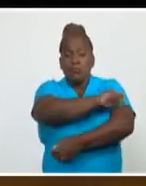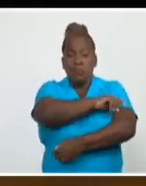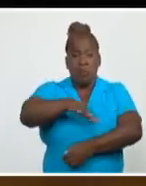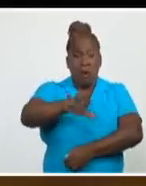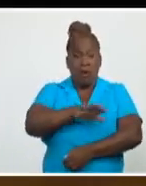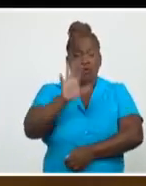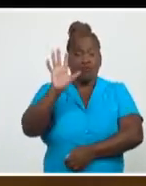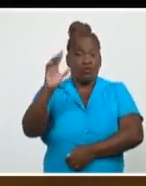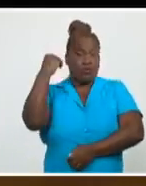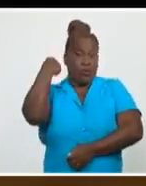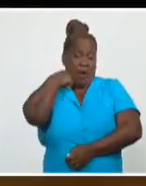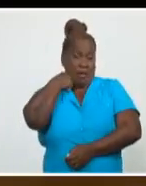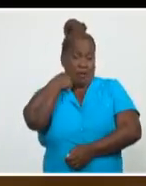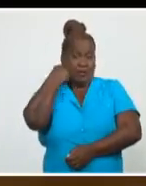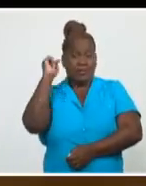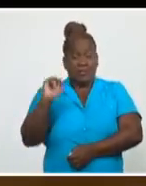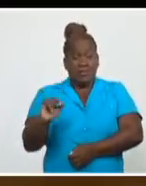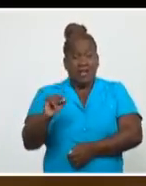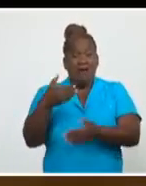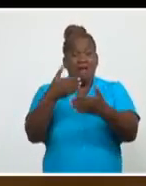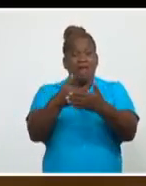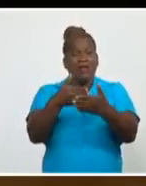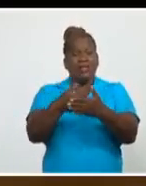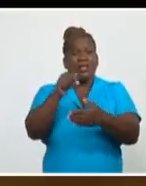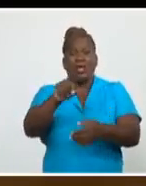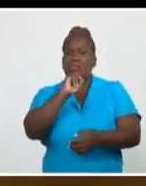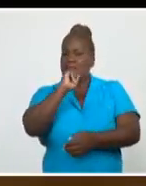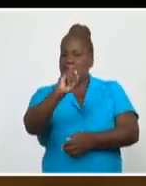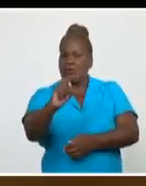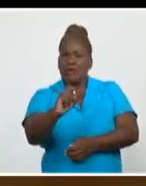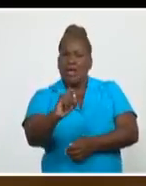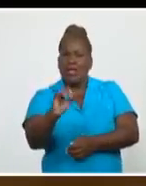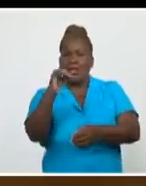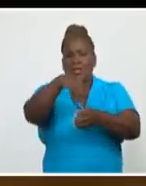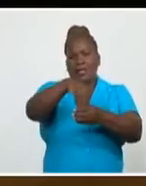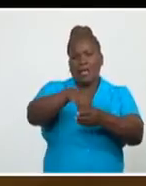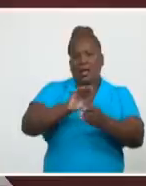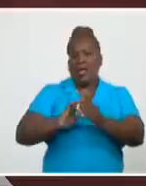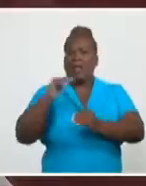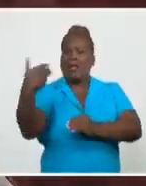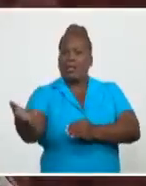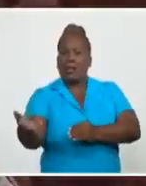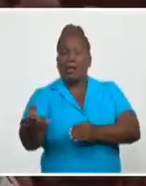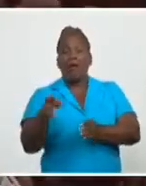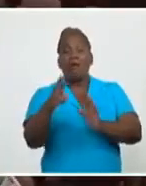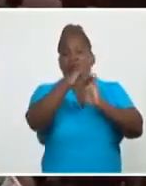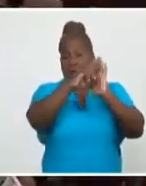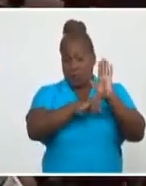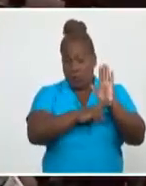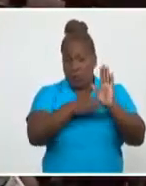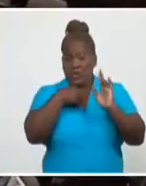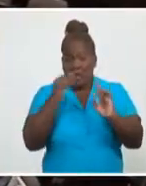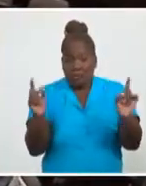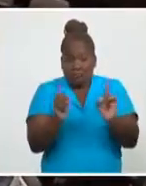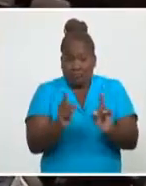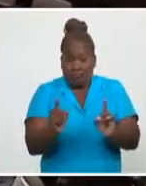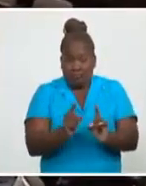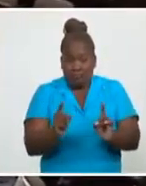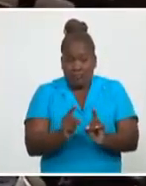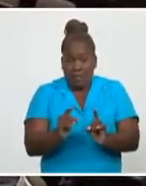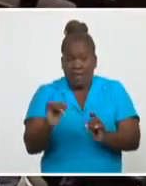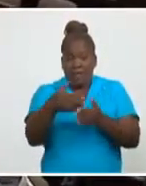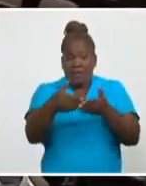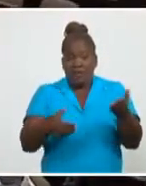frente a los desafíos y dificultades externas e internas. La resolución recoge la esencia del informe en